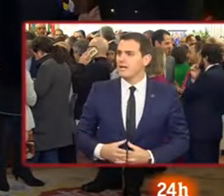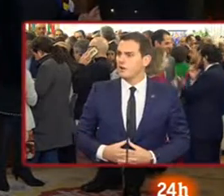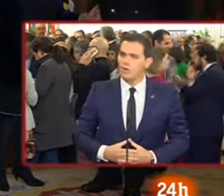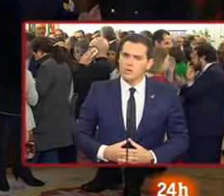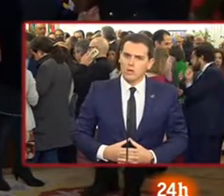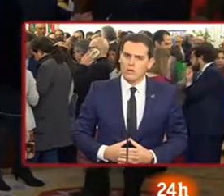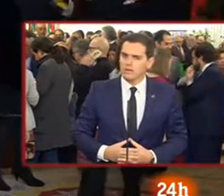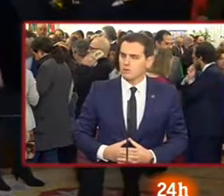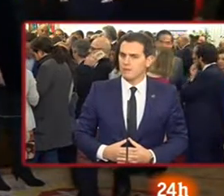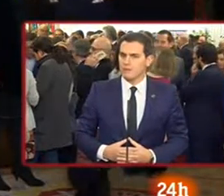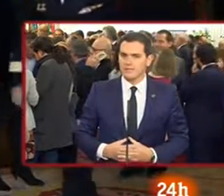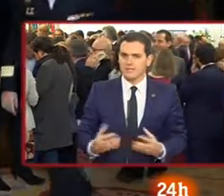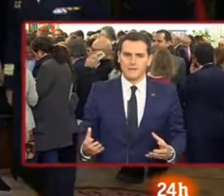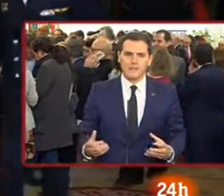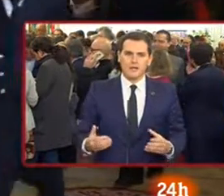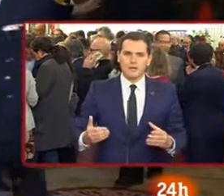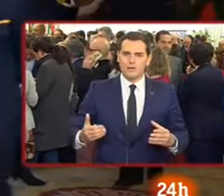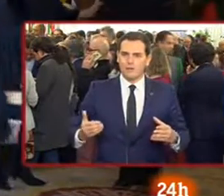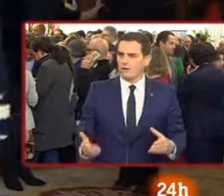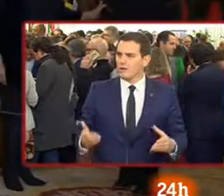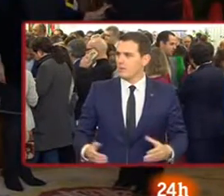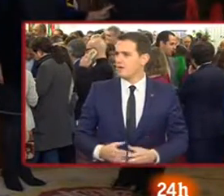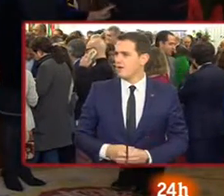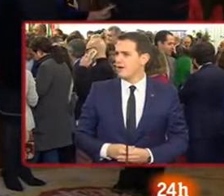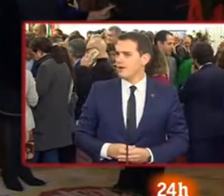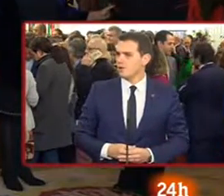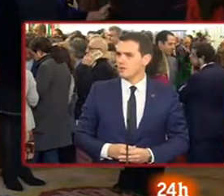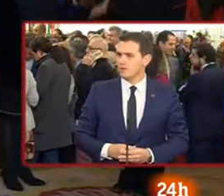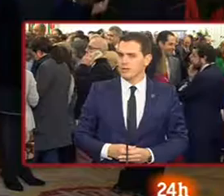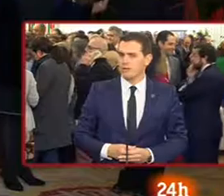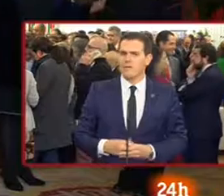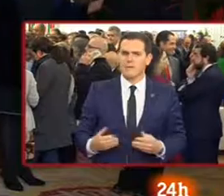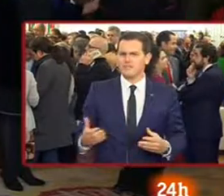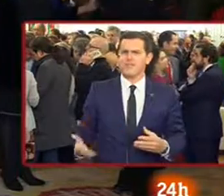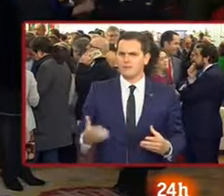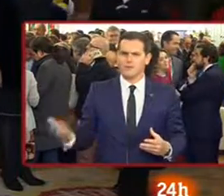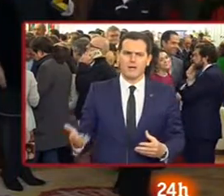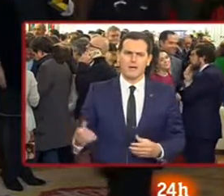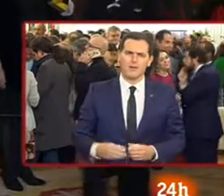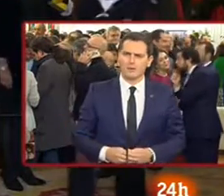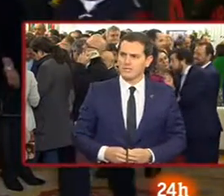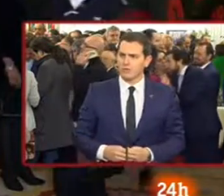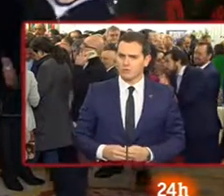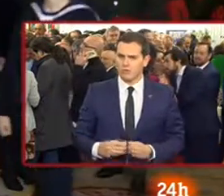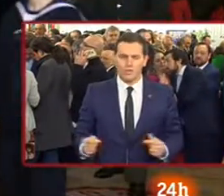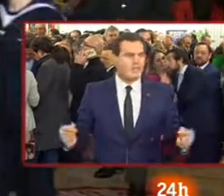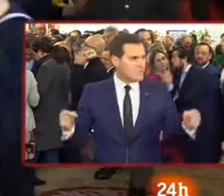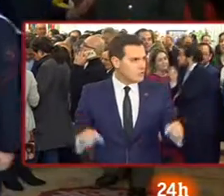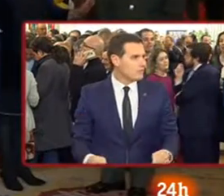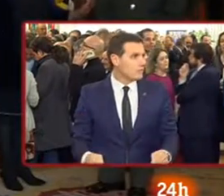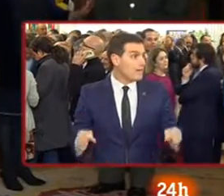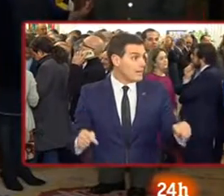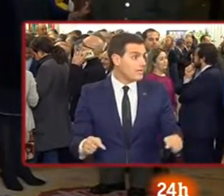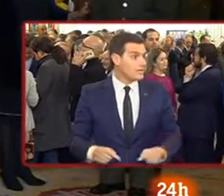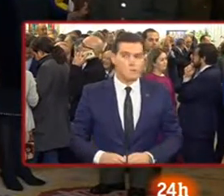defienda el diálogo con el resto de españoles. Así que lo mejor que podemos hacer ahora los partidos políticos, además de reformar y hablar de nuestra Constitución, es